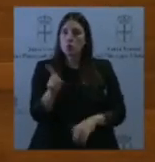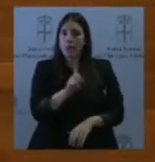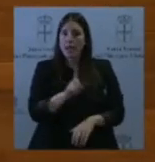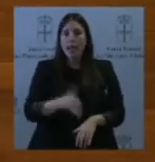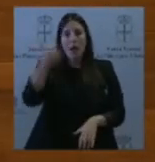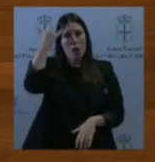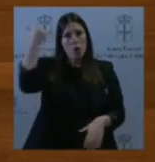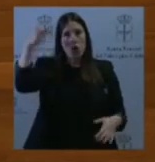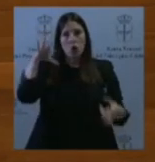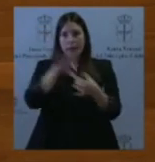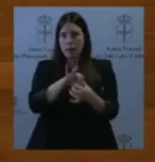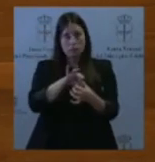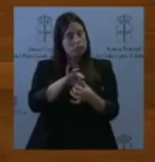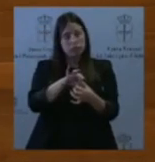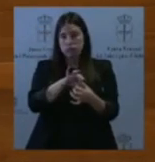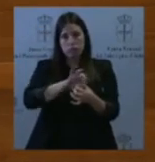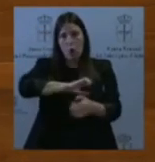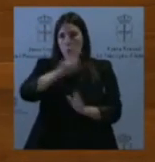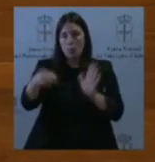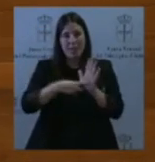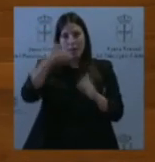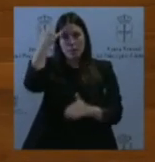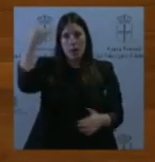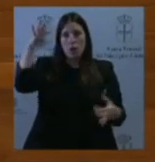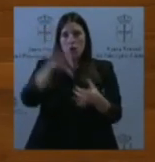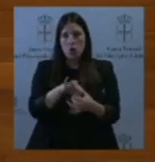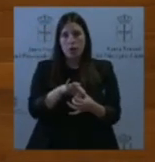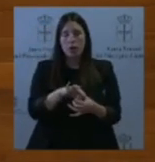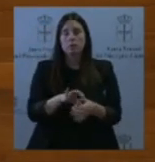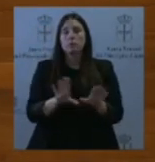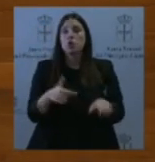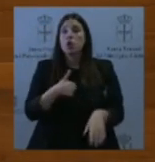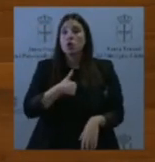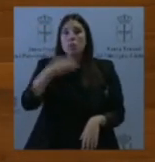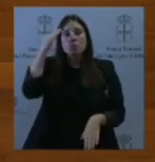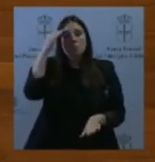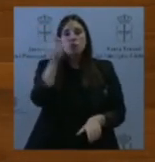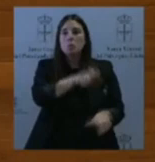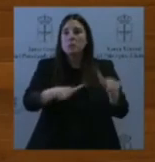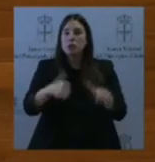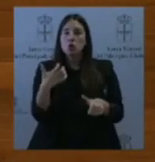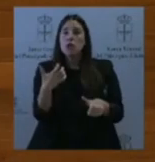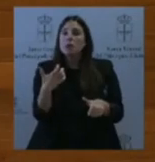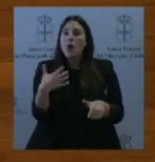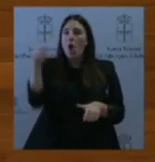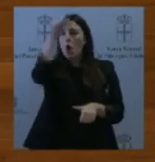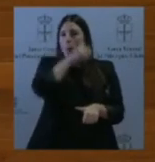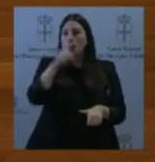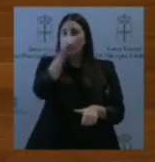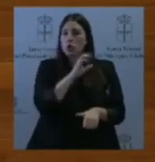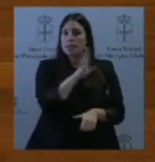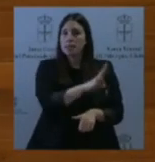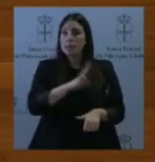ideológica. Yo creo que a nadie extraña las posiciones del Partido Popular en varios temas y se expresa la ideología